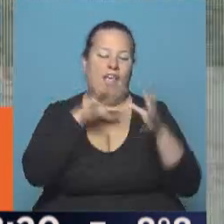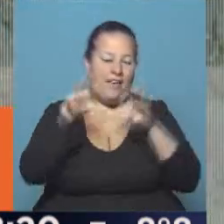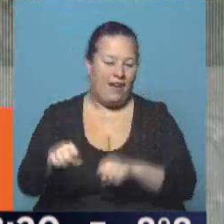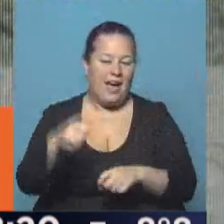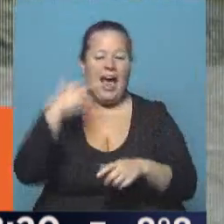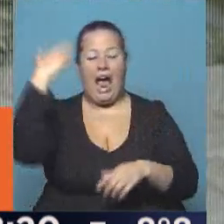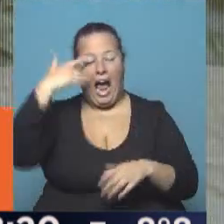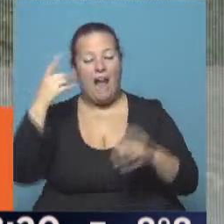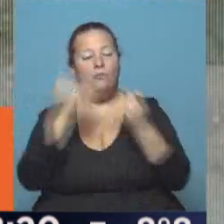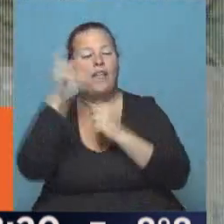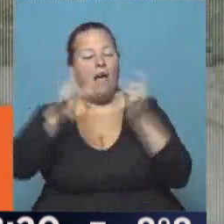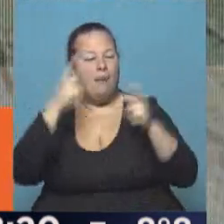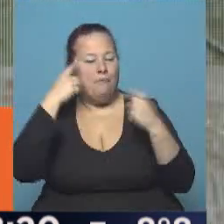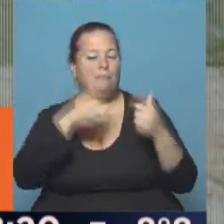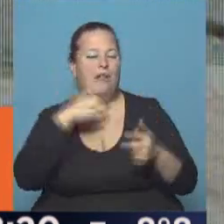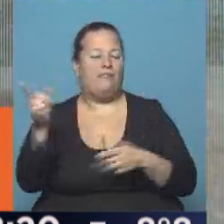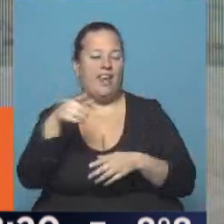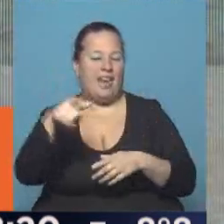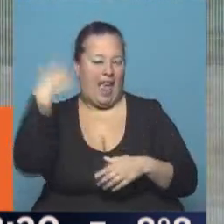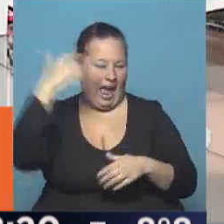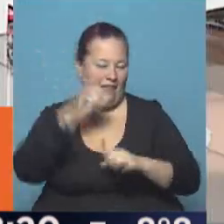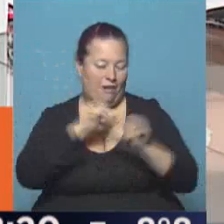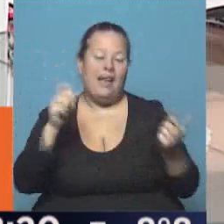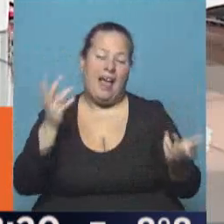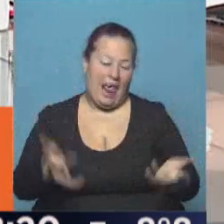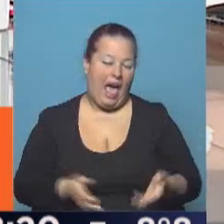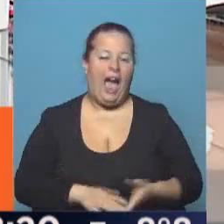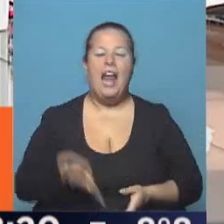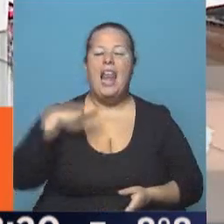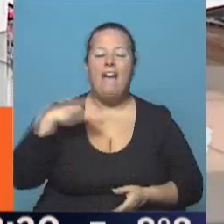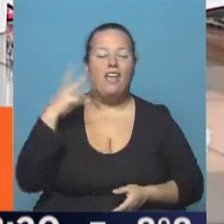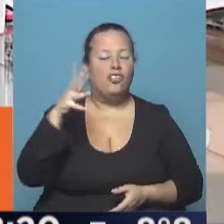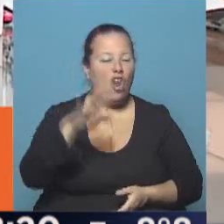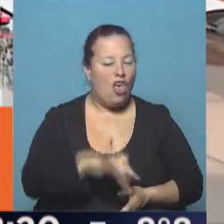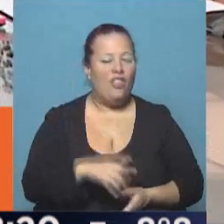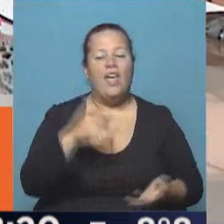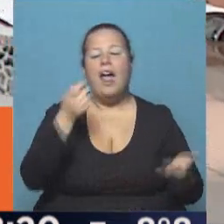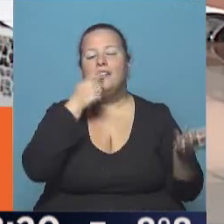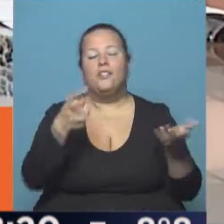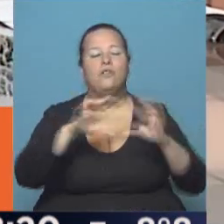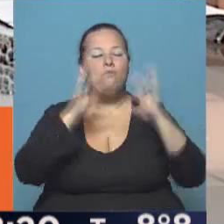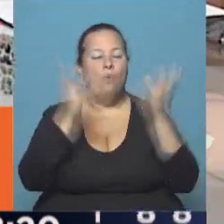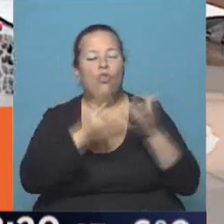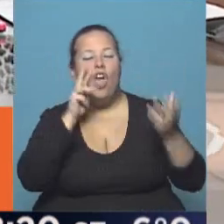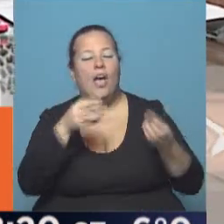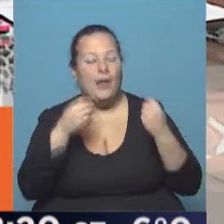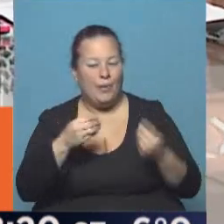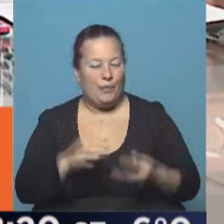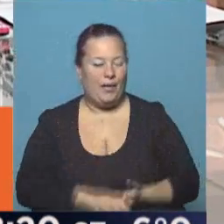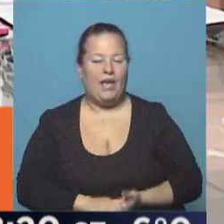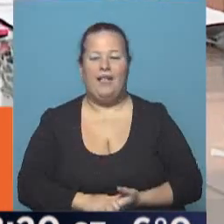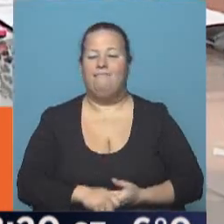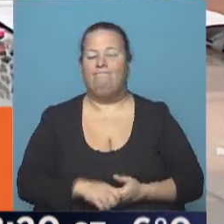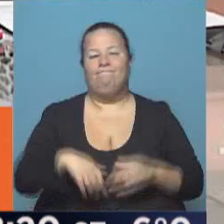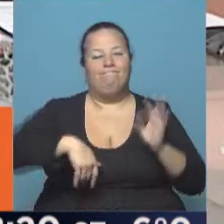Estado Islámico, mucha gente opta por el Estado Islámico, ¿no? Claro, eso te iba a preguntar. La vida cotidiana frente a lo que el mundo ve como el